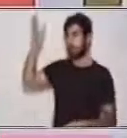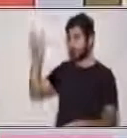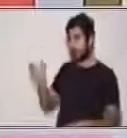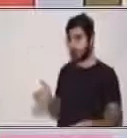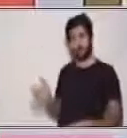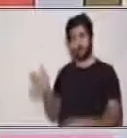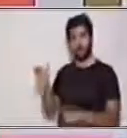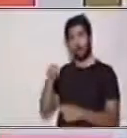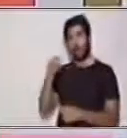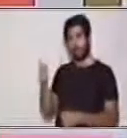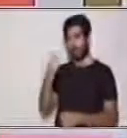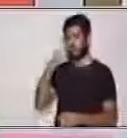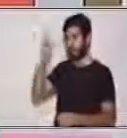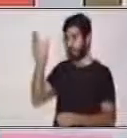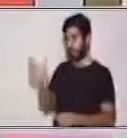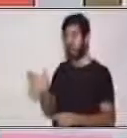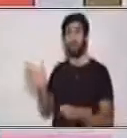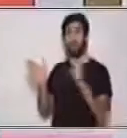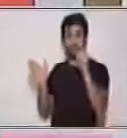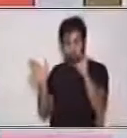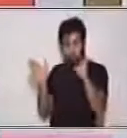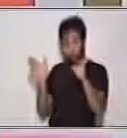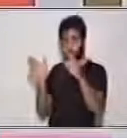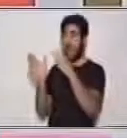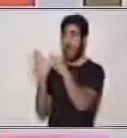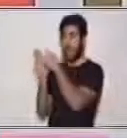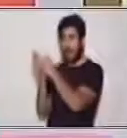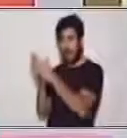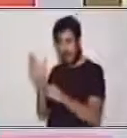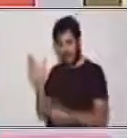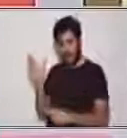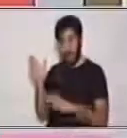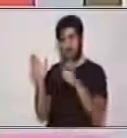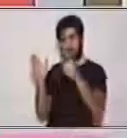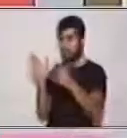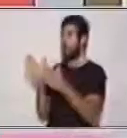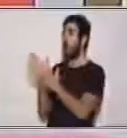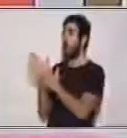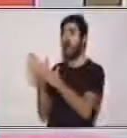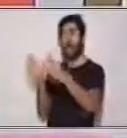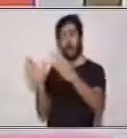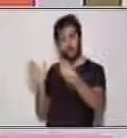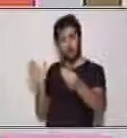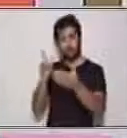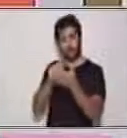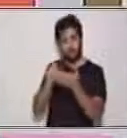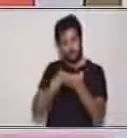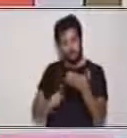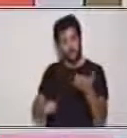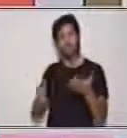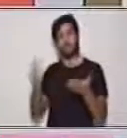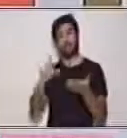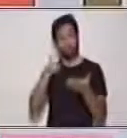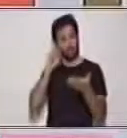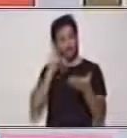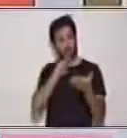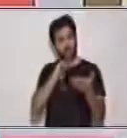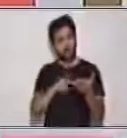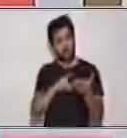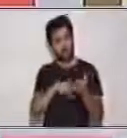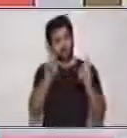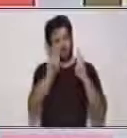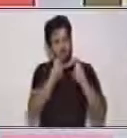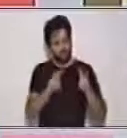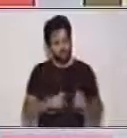se te presentan acá. Las vas a leer, las vas a analizar y vas a identificar qué palabras son las que no